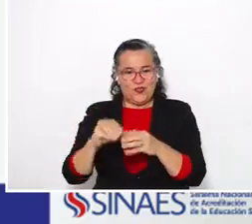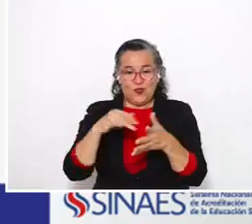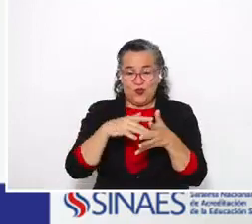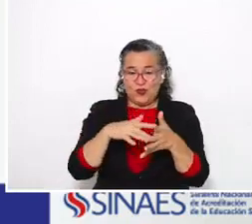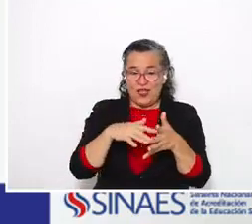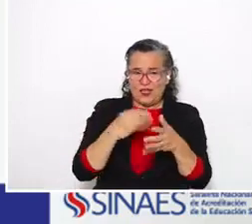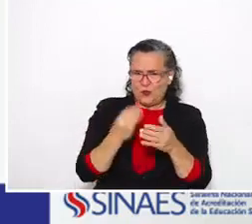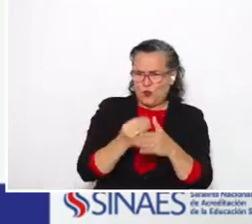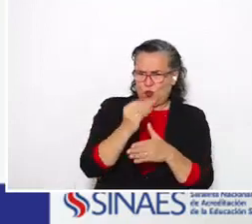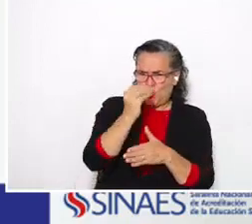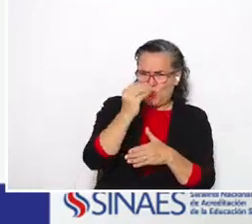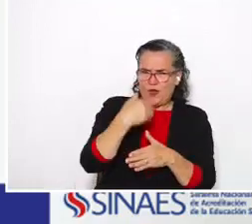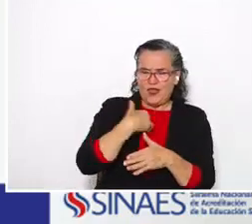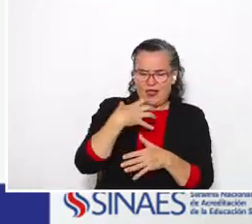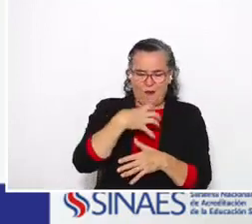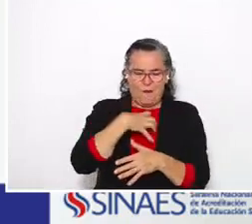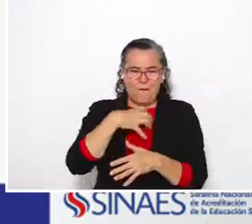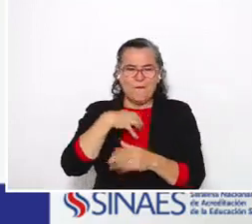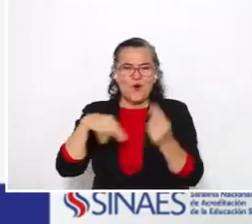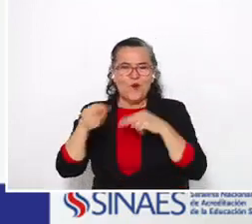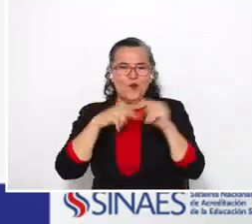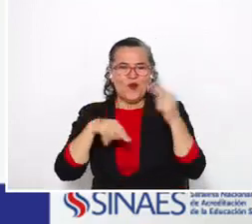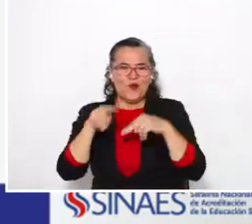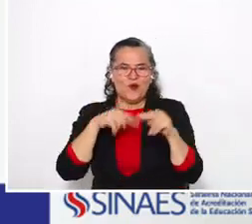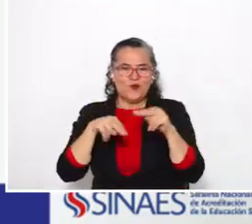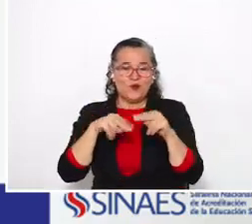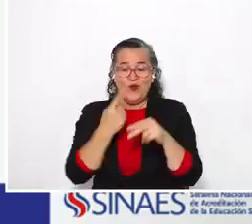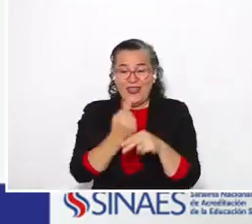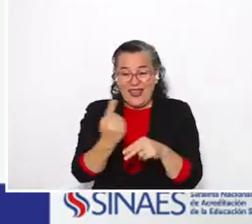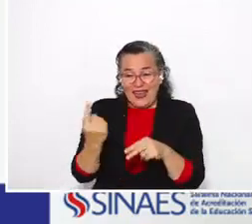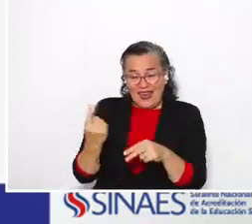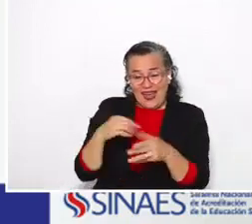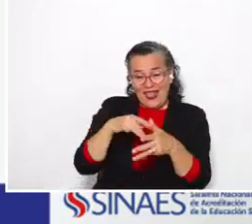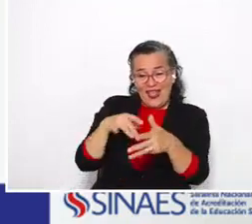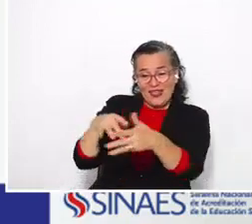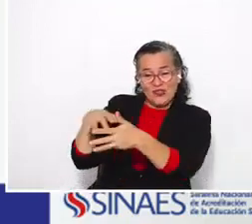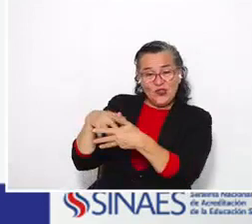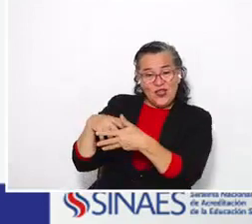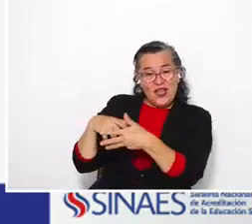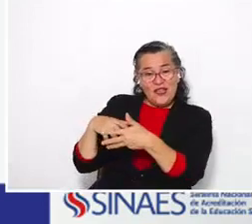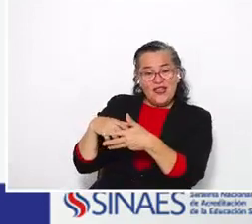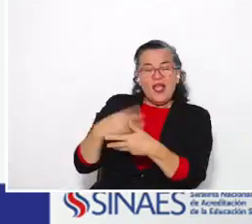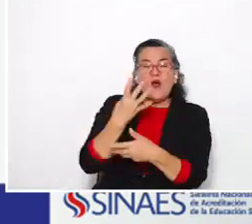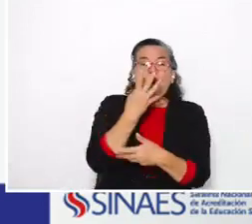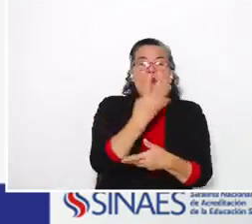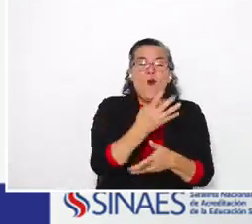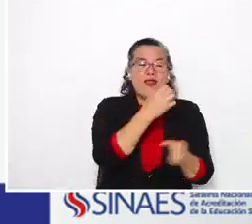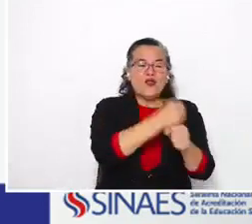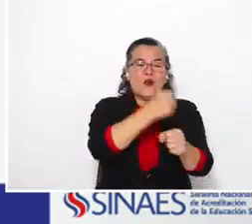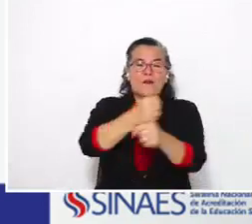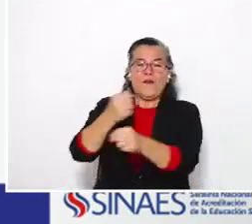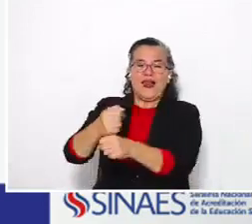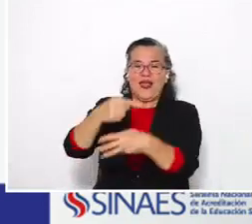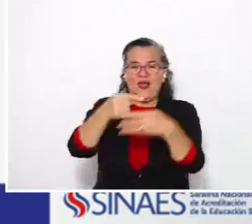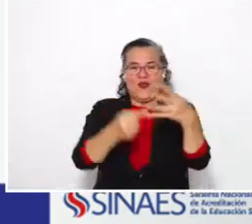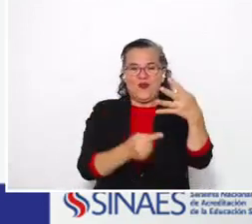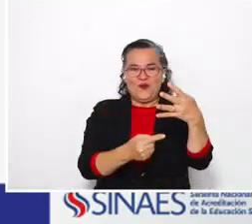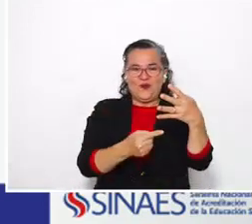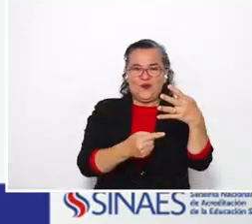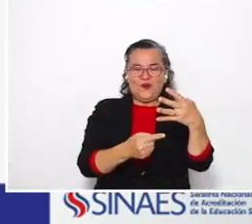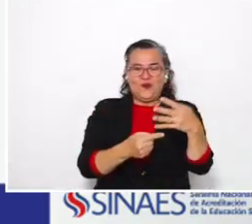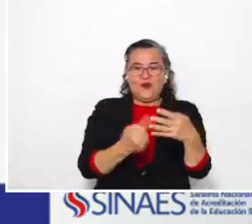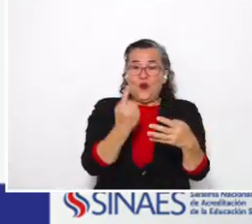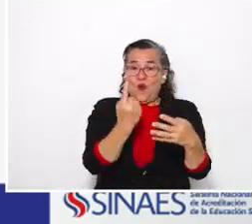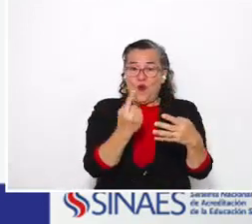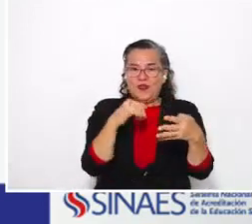jóvenes, tienen su propio negocio. Y por cada estudiante se crean 4 empleos. El ministro de